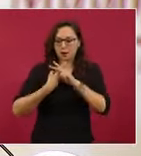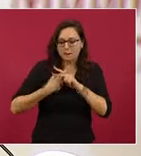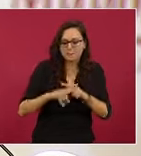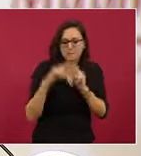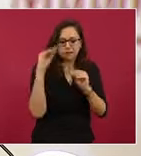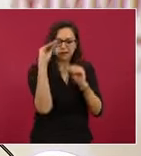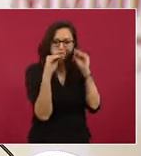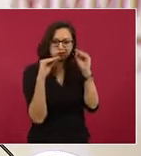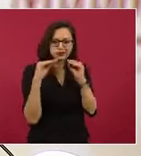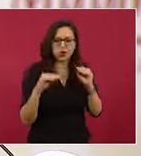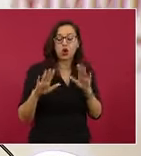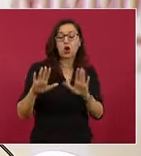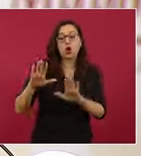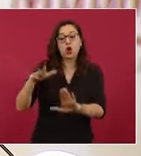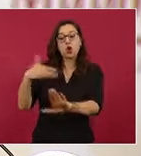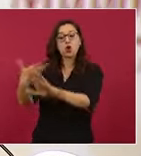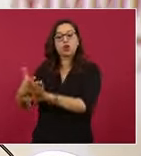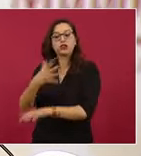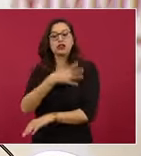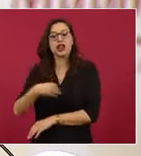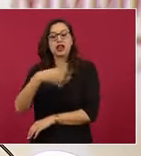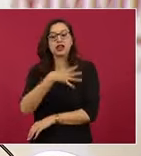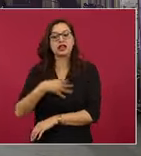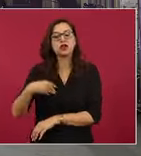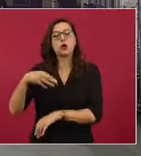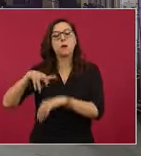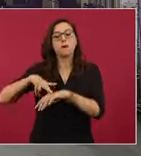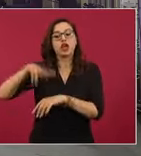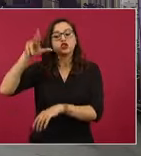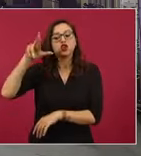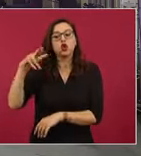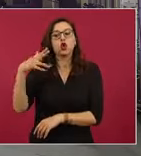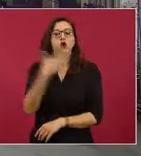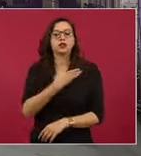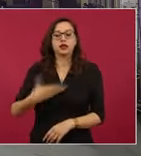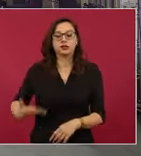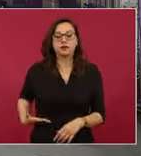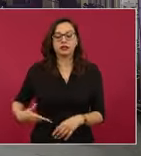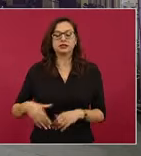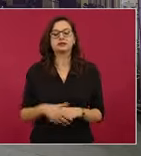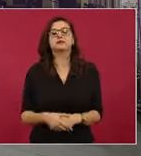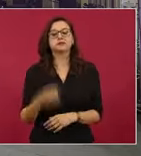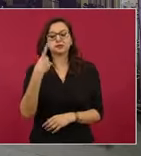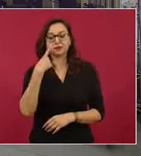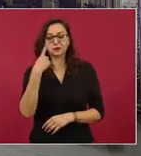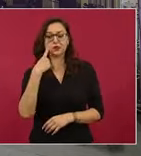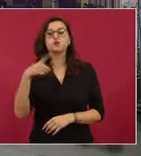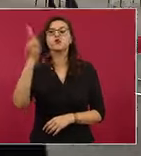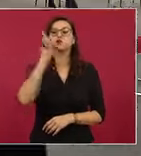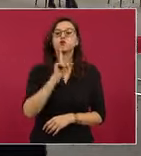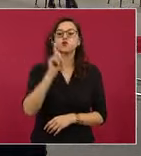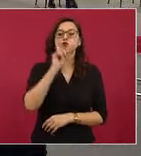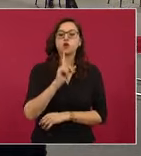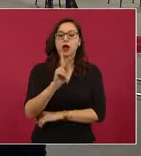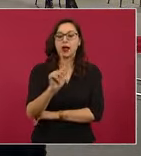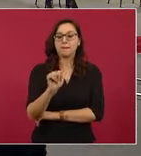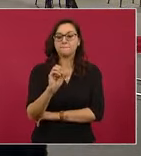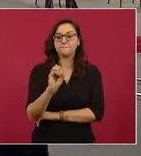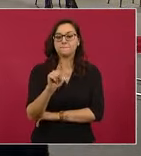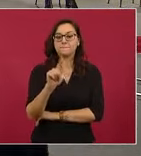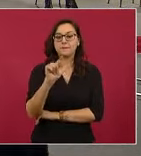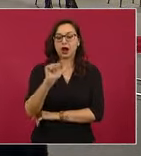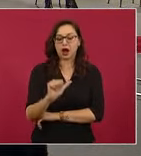contra el hijo mayor del presidente López Obrador. Resulta que la señora Paola Migoya, excandidata a la